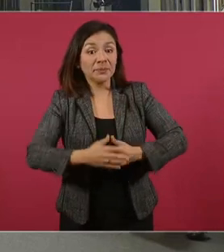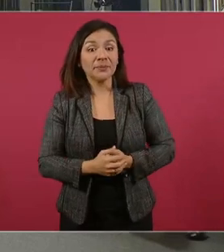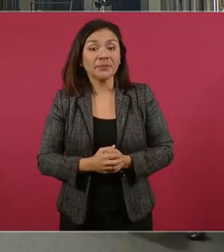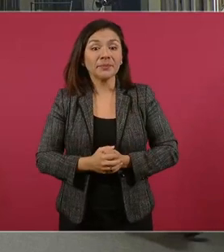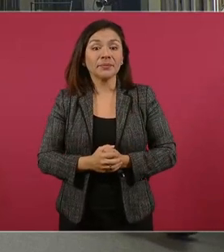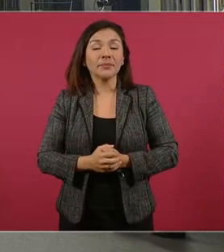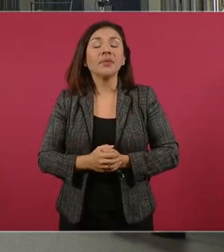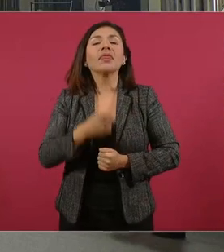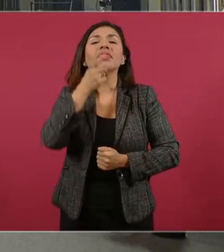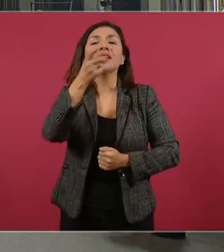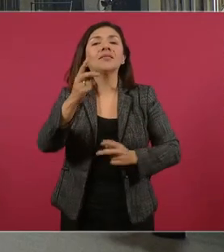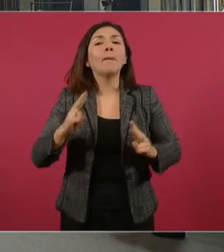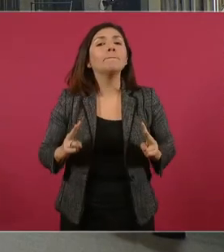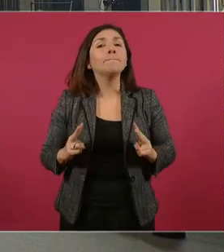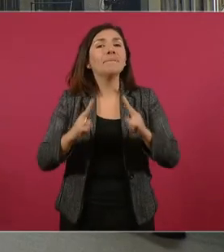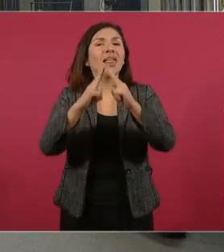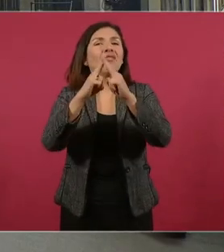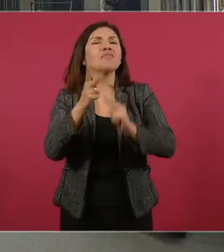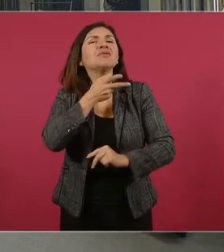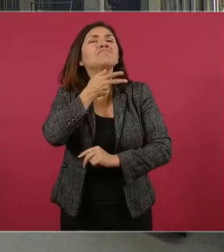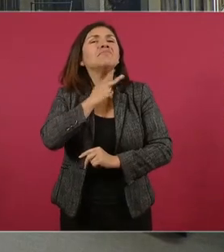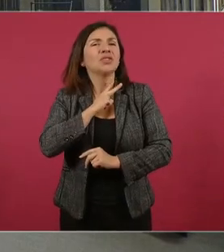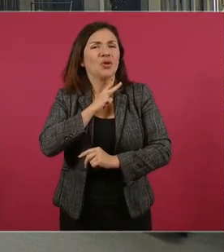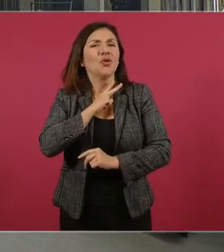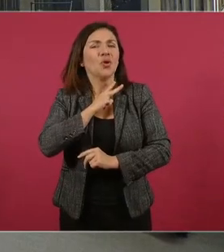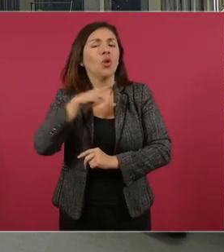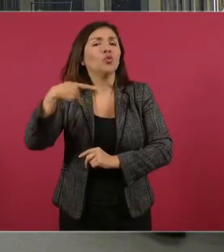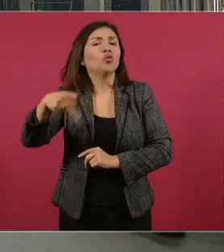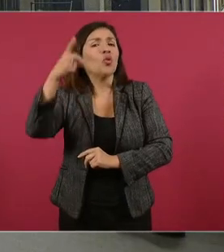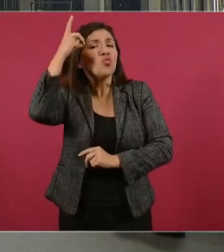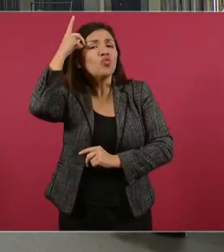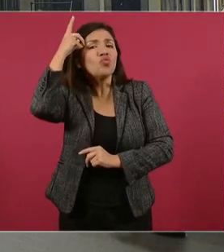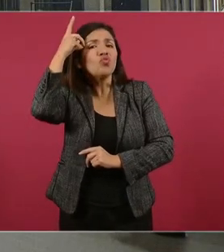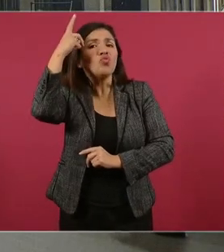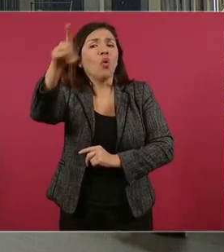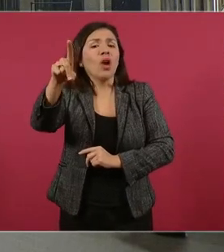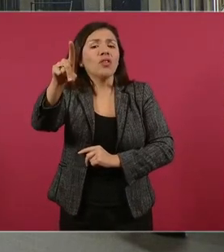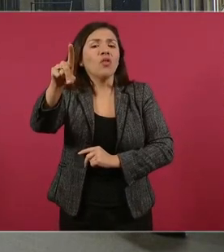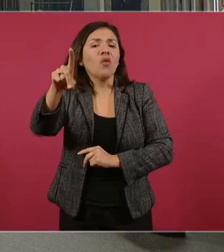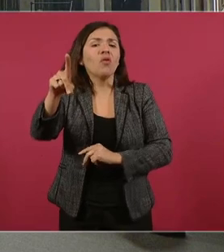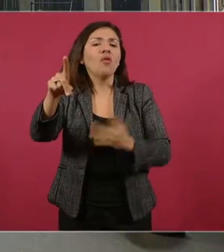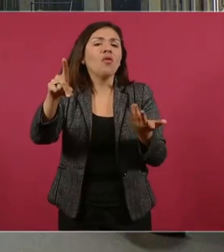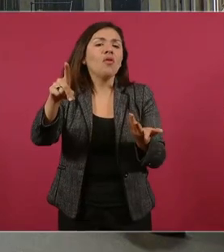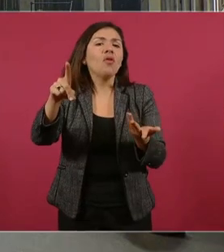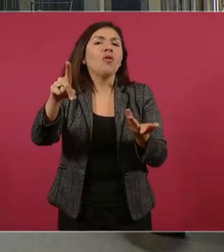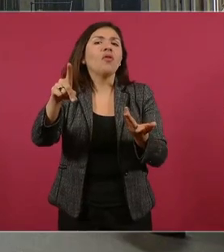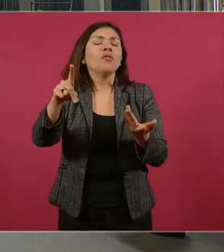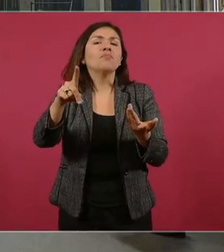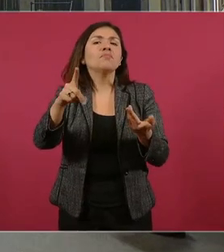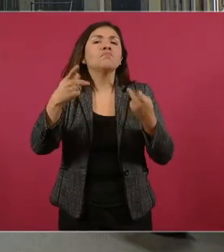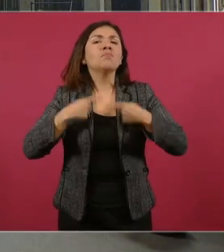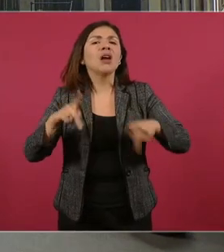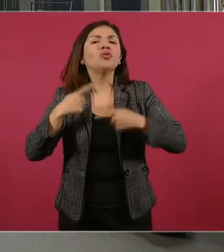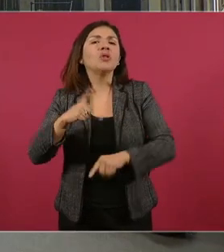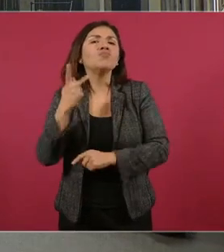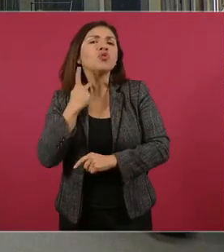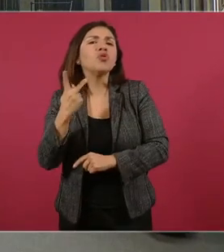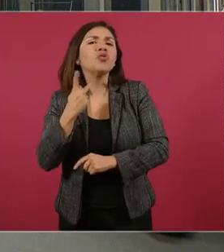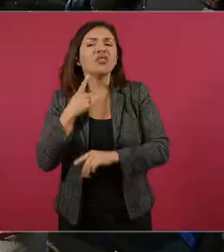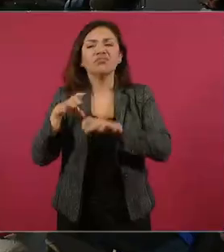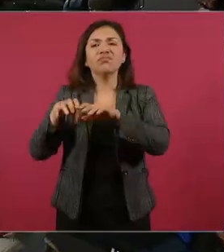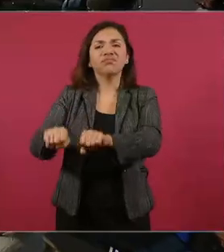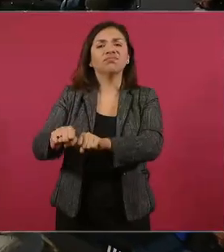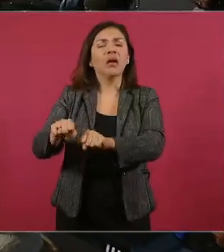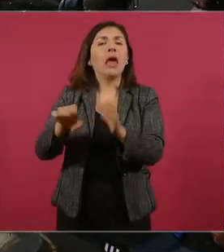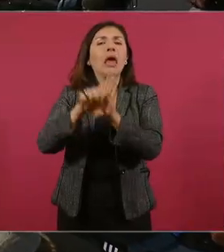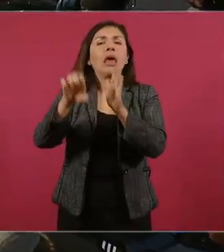Las plataformas petroleras que eran de políticos. Vicente. Ajá, así es, al parecer